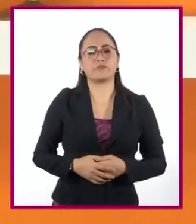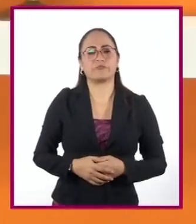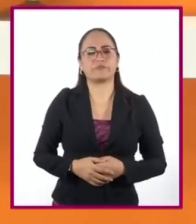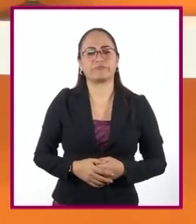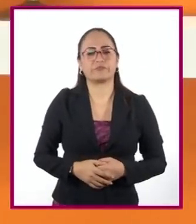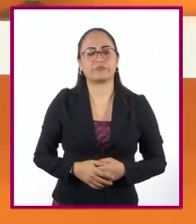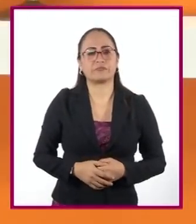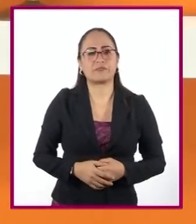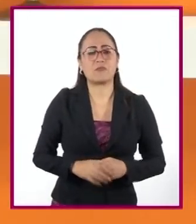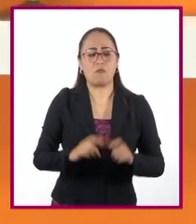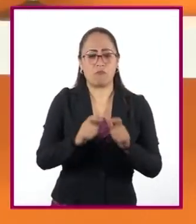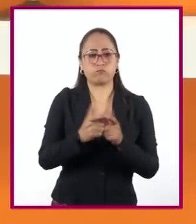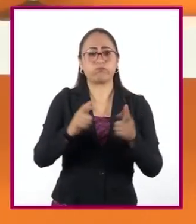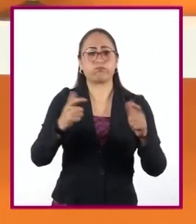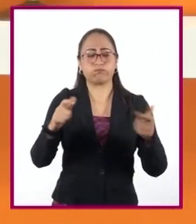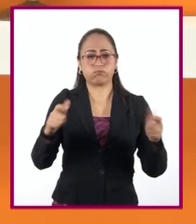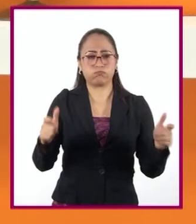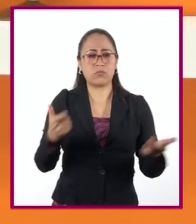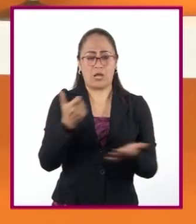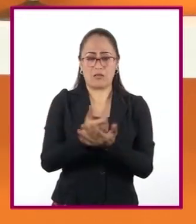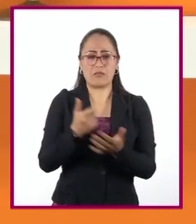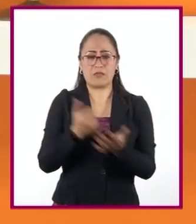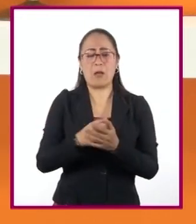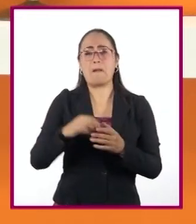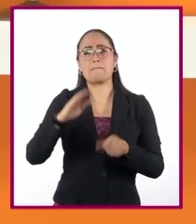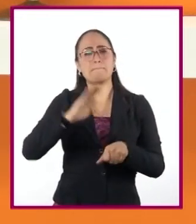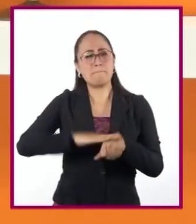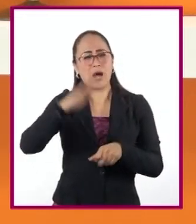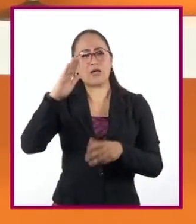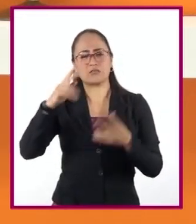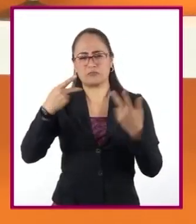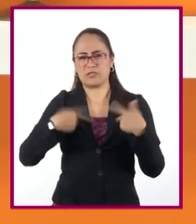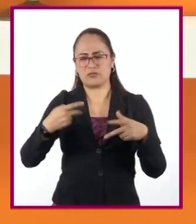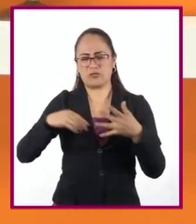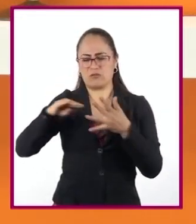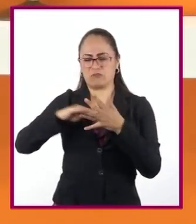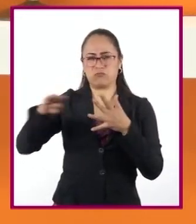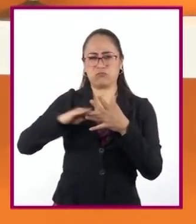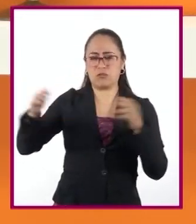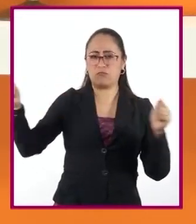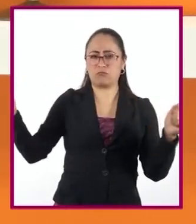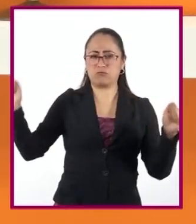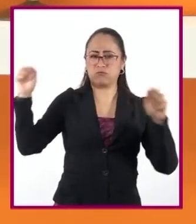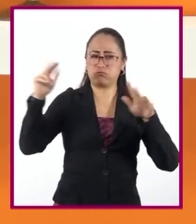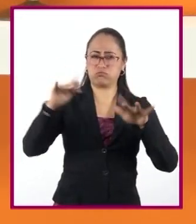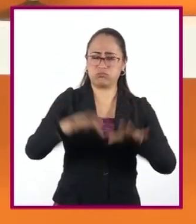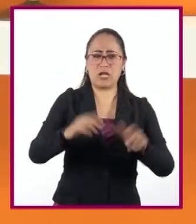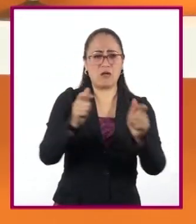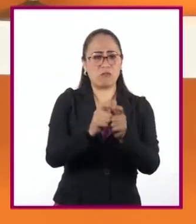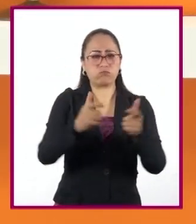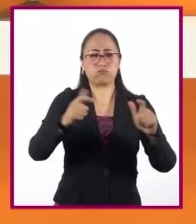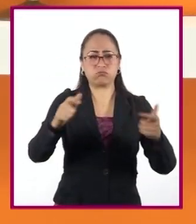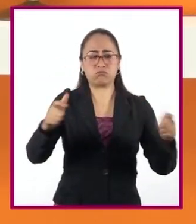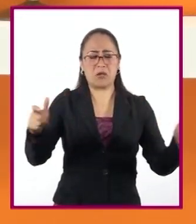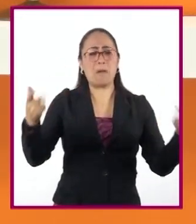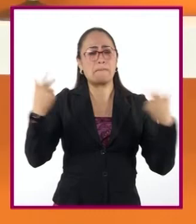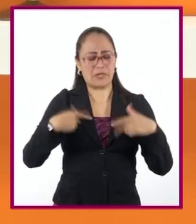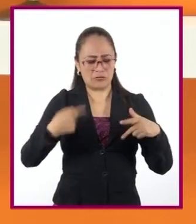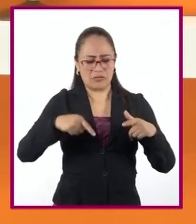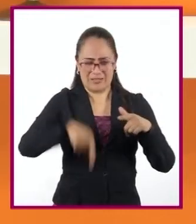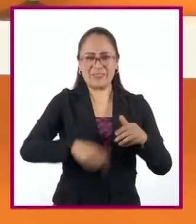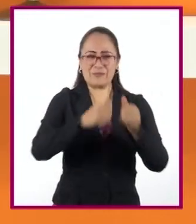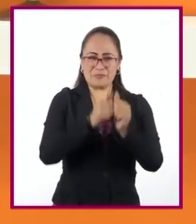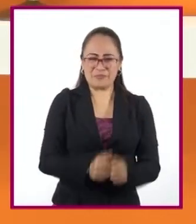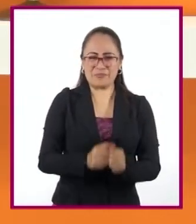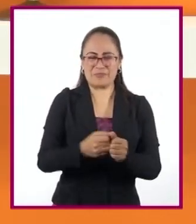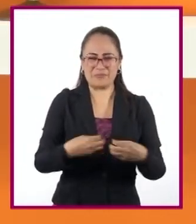El crecimiento económico trajo más migrantes, lo que aumentó la población. Muchos colonos se vieron beneficiados, ya que